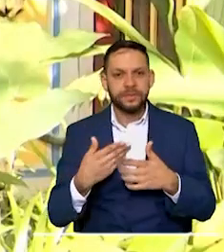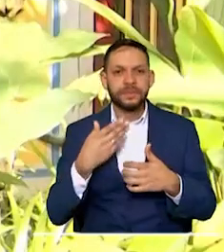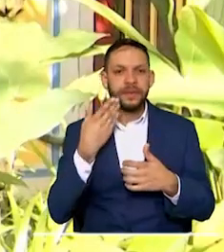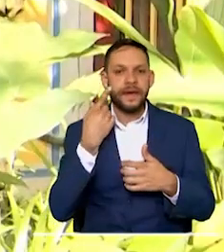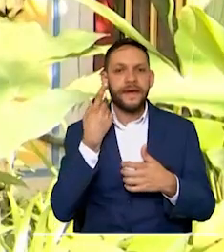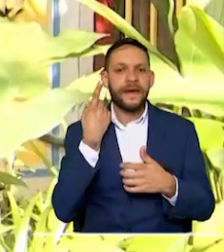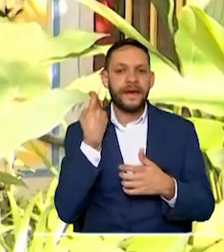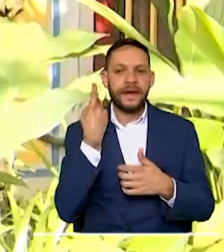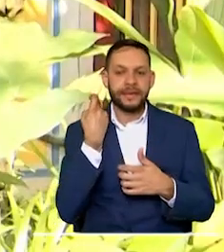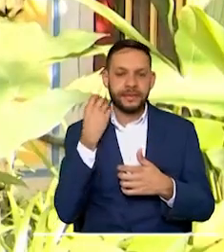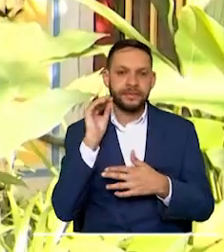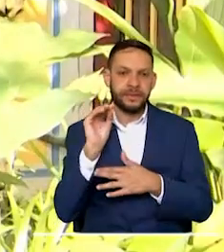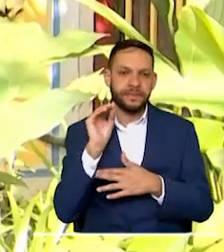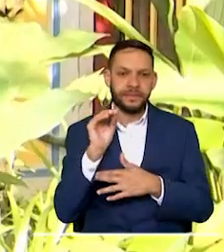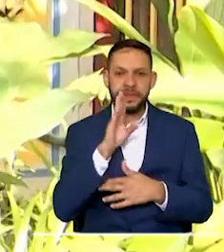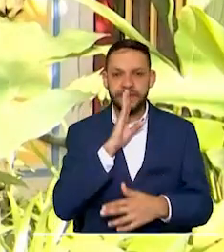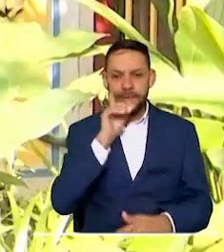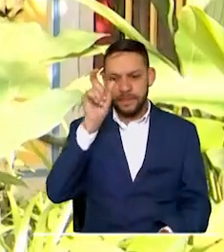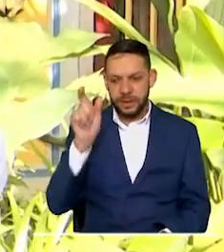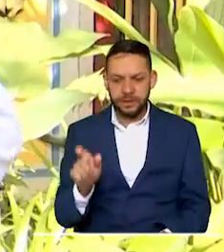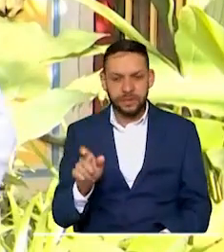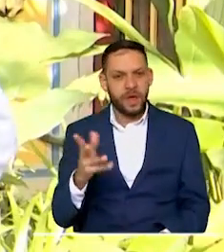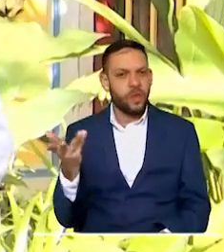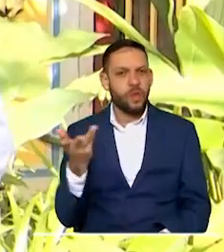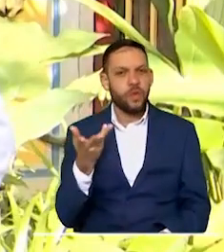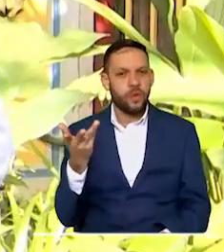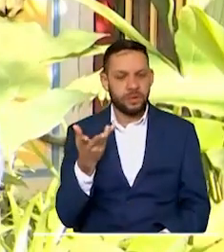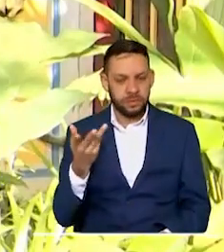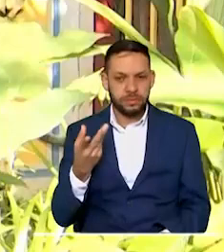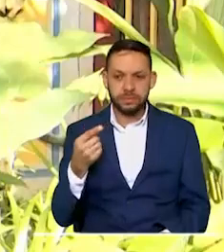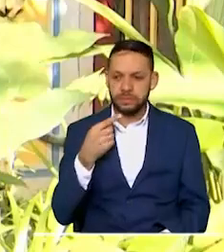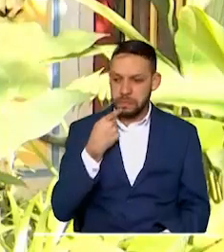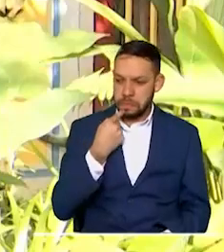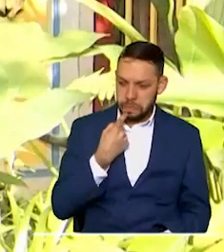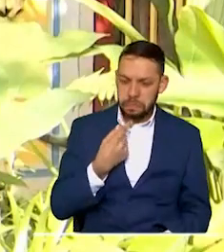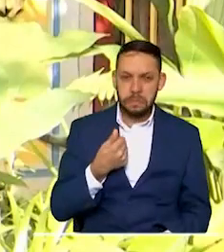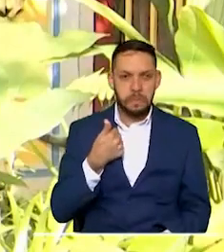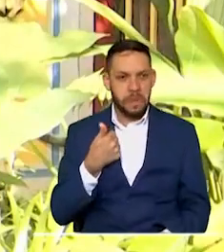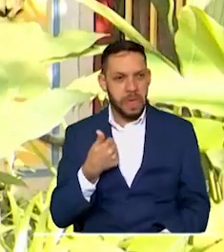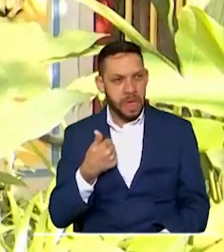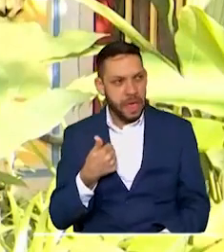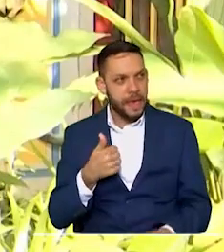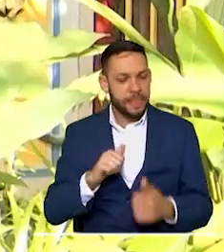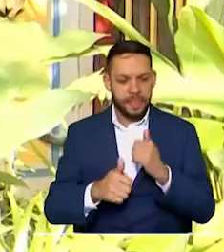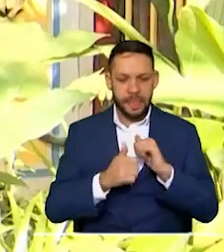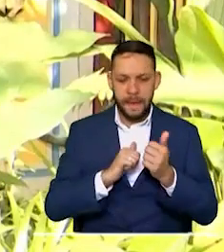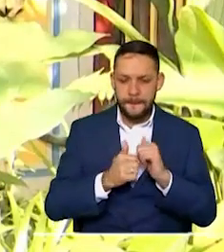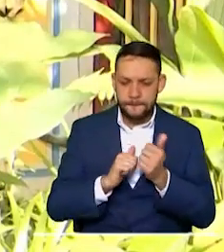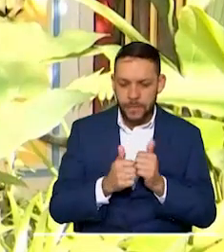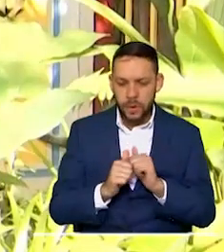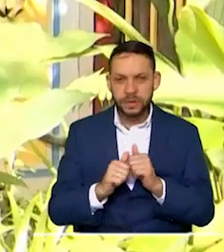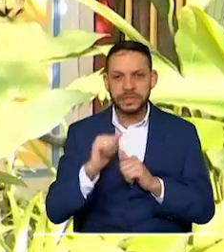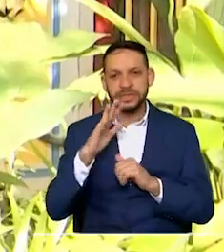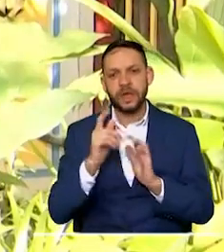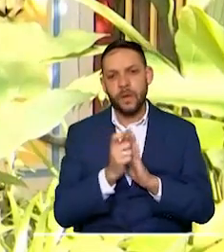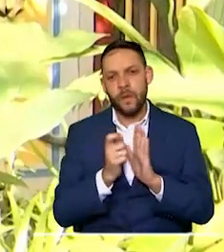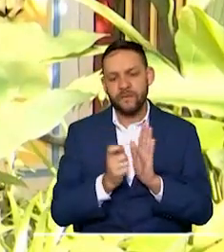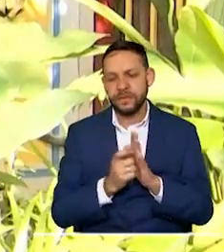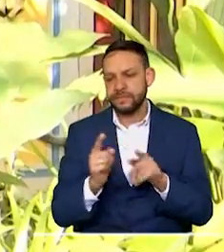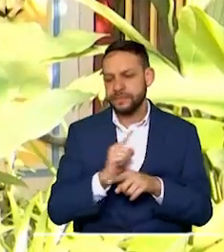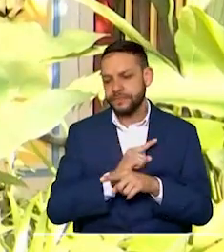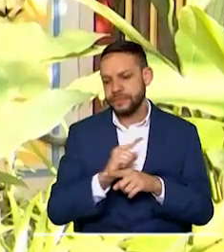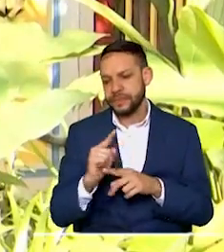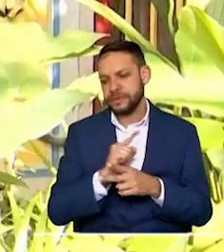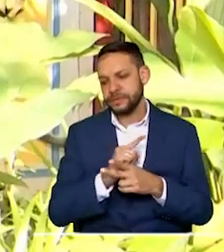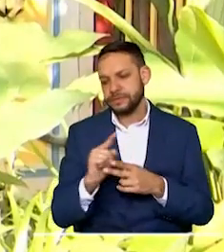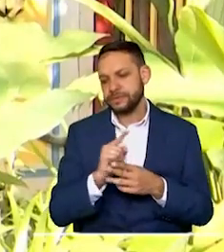veíamos un paciente que se veía bastante bien, deportista, 5 veces a la semana,